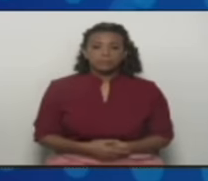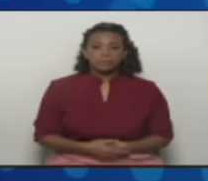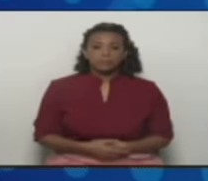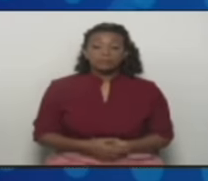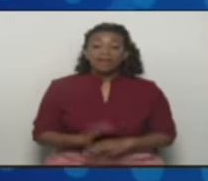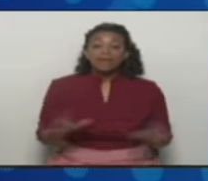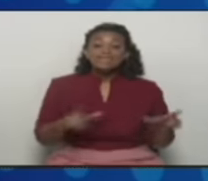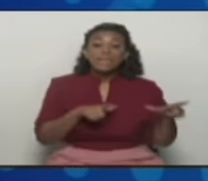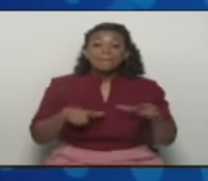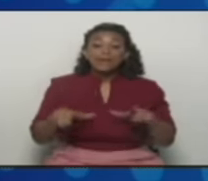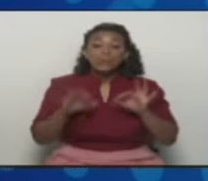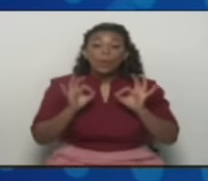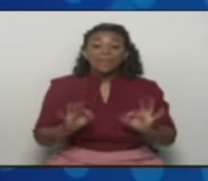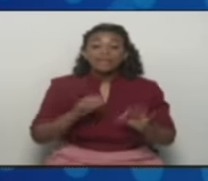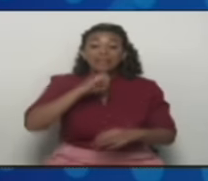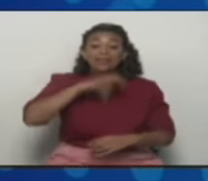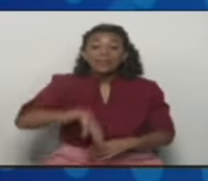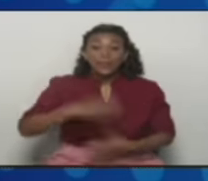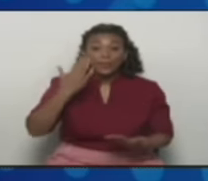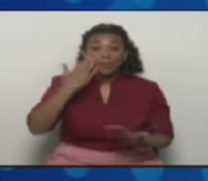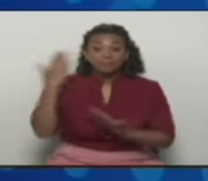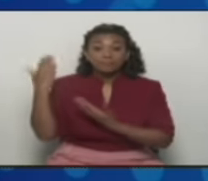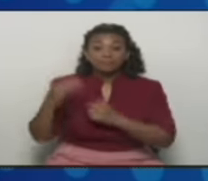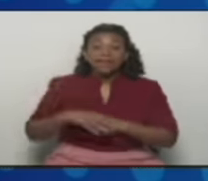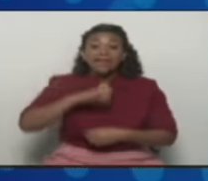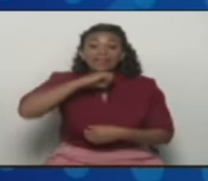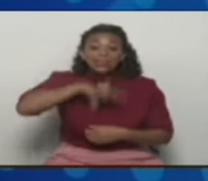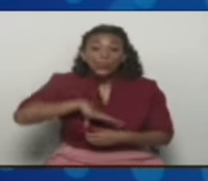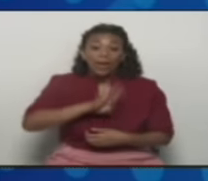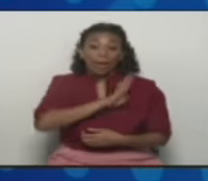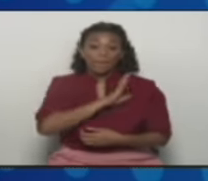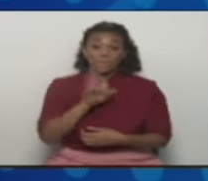Segmento especial de la historia. La historia